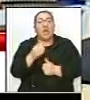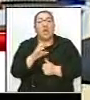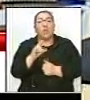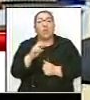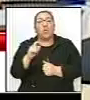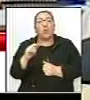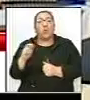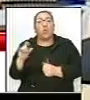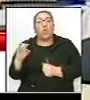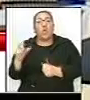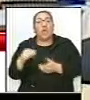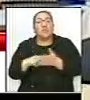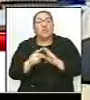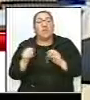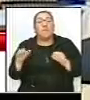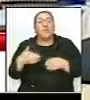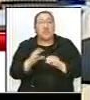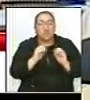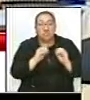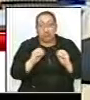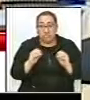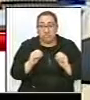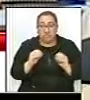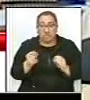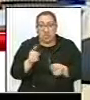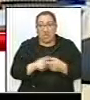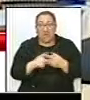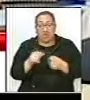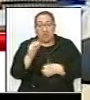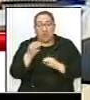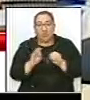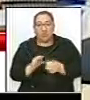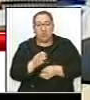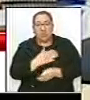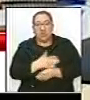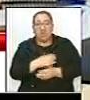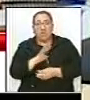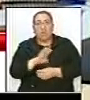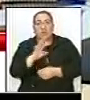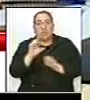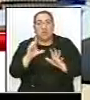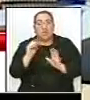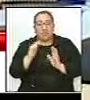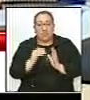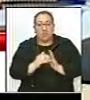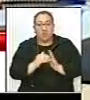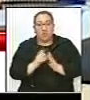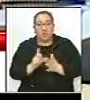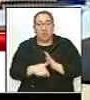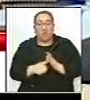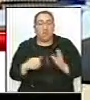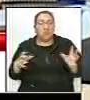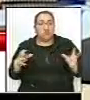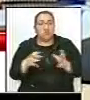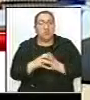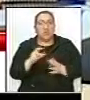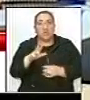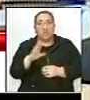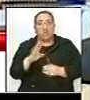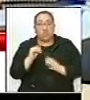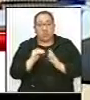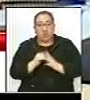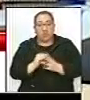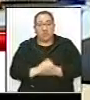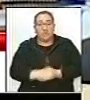en el 2018 a la fecha, de un presupuesto inicial de 47 millones, luego ajustado a 34